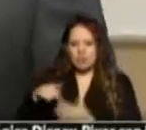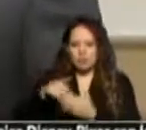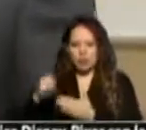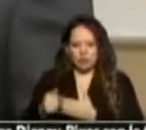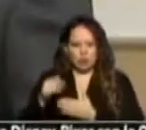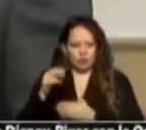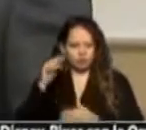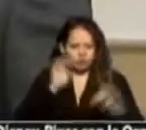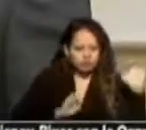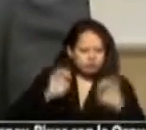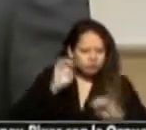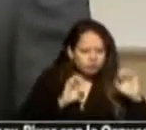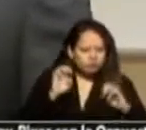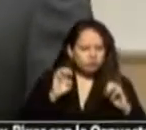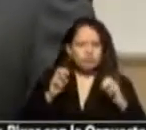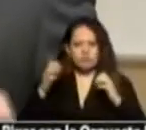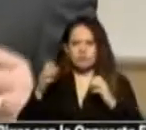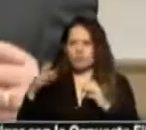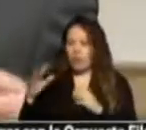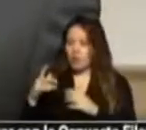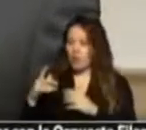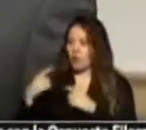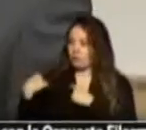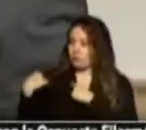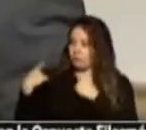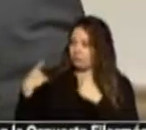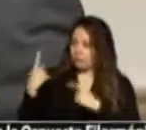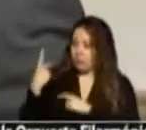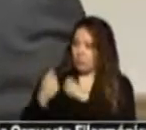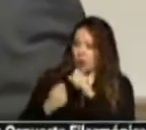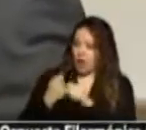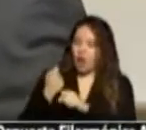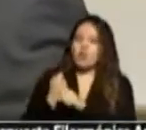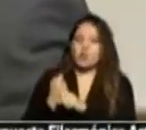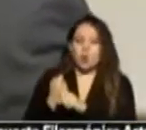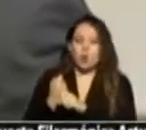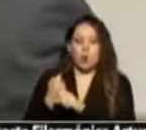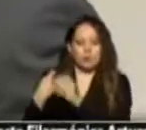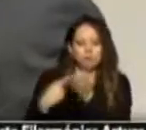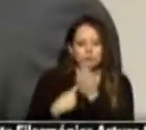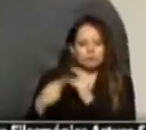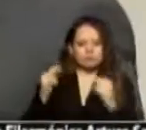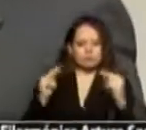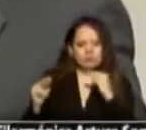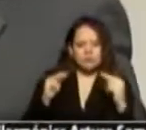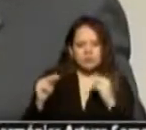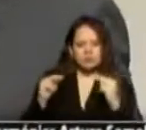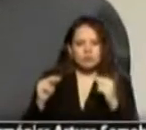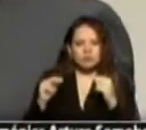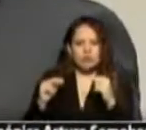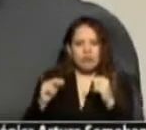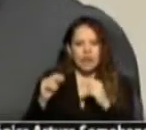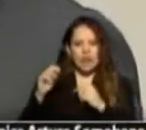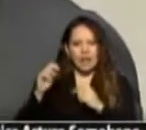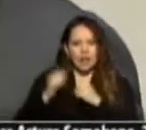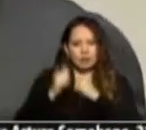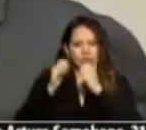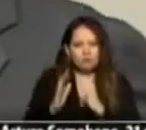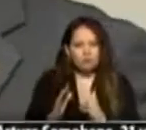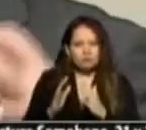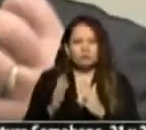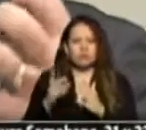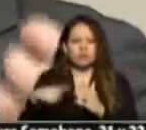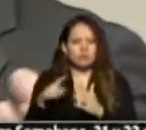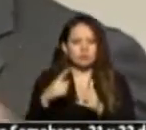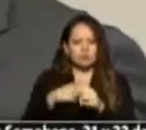en contacto con el desarrollo de este proyecto desde hace más de un año, porque se hace lo que se conoce como el pre-filing, que es donde se hace el estudio de